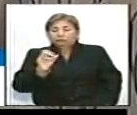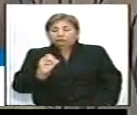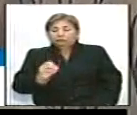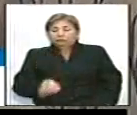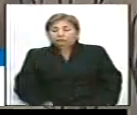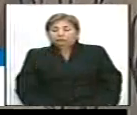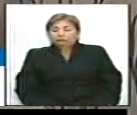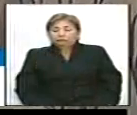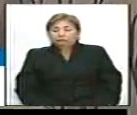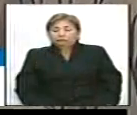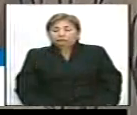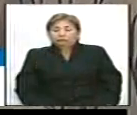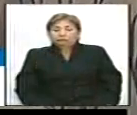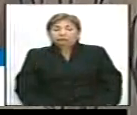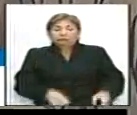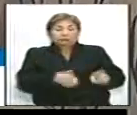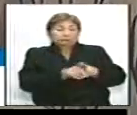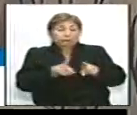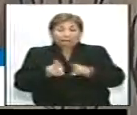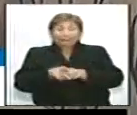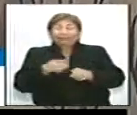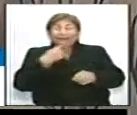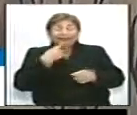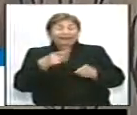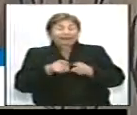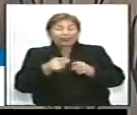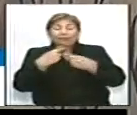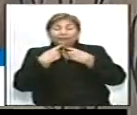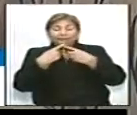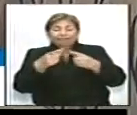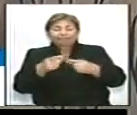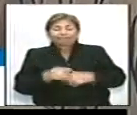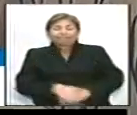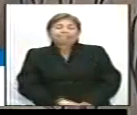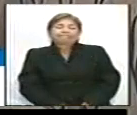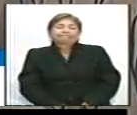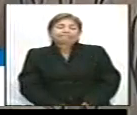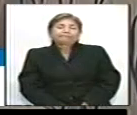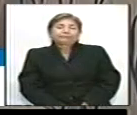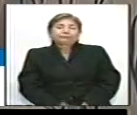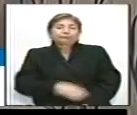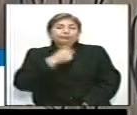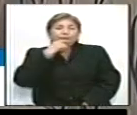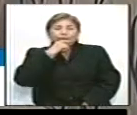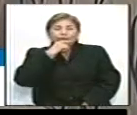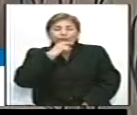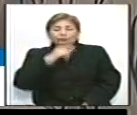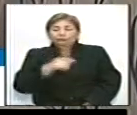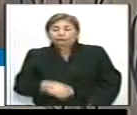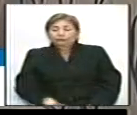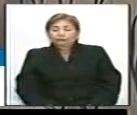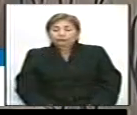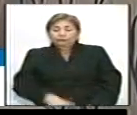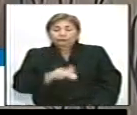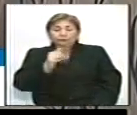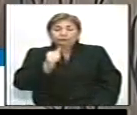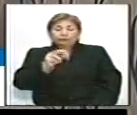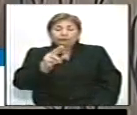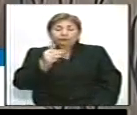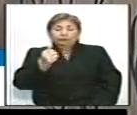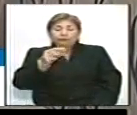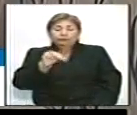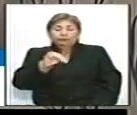2019-2020. Asimismo, proclamo a la señora congresista Aramayo